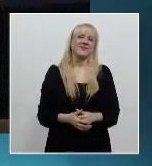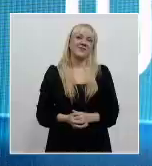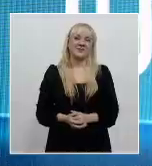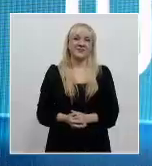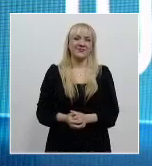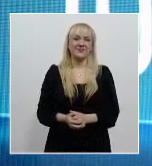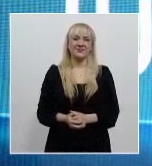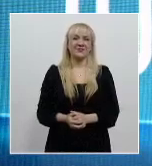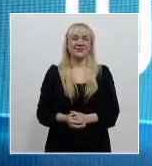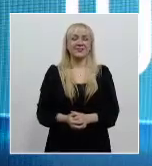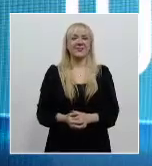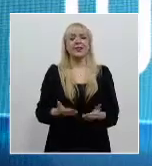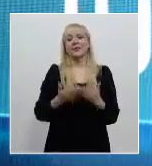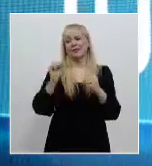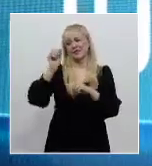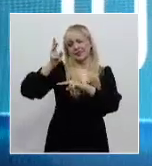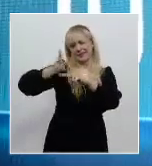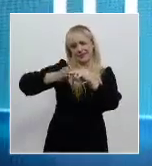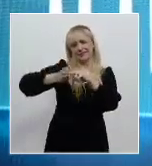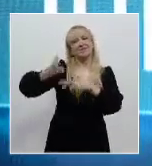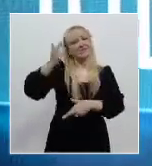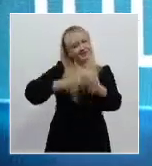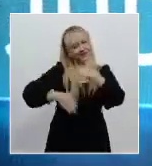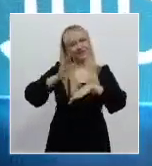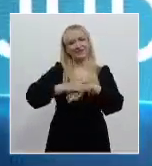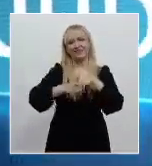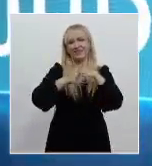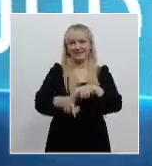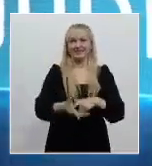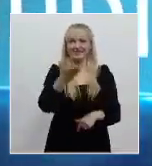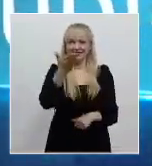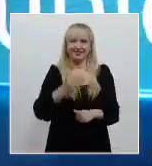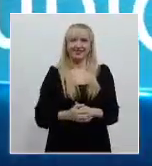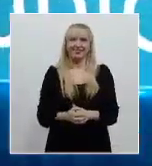González. Momento de una pausa, en un momento regresamos.